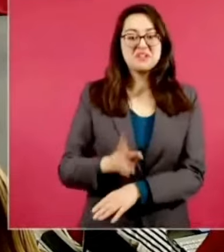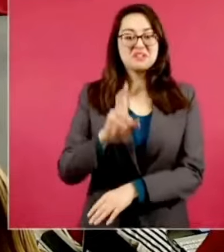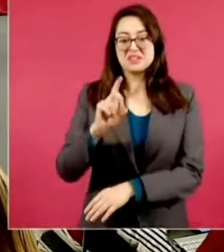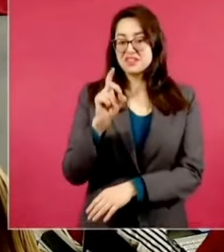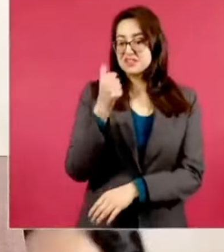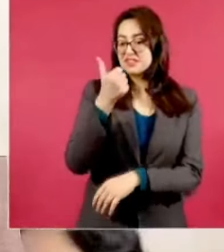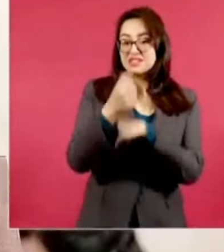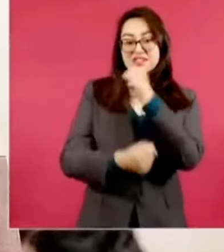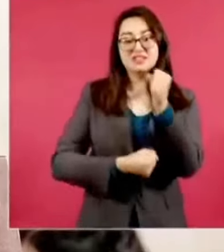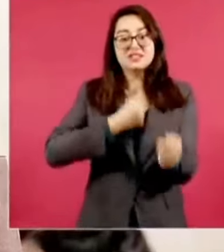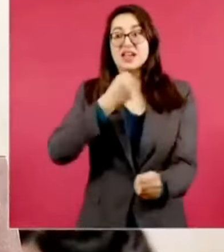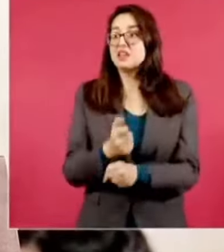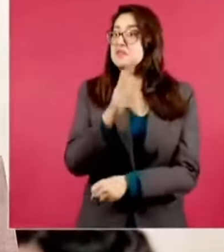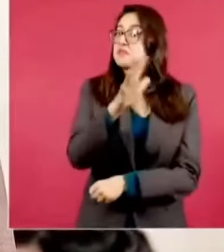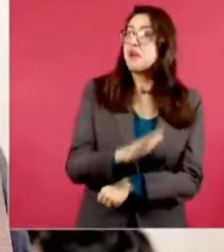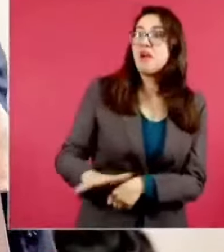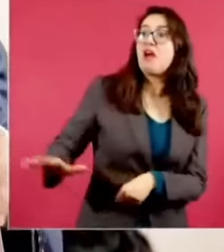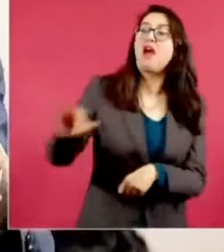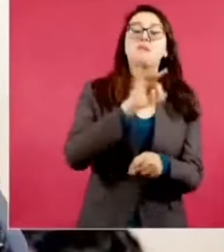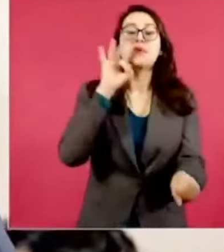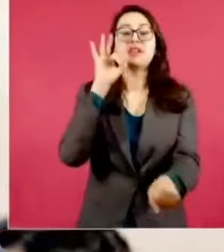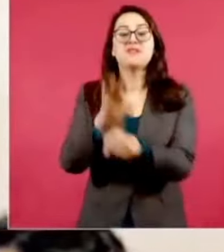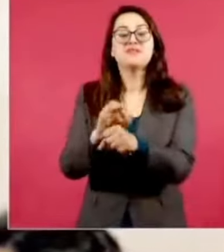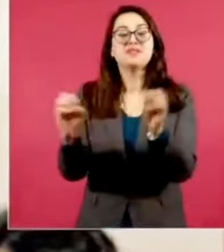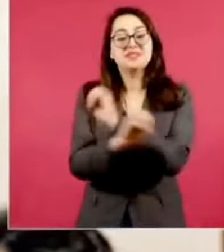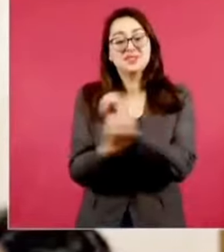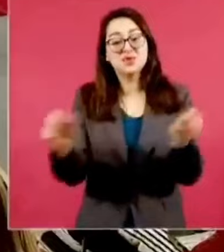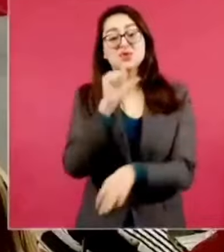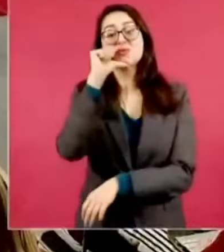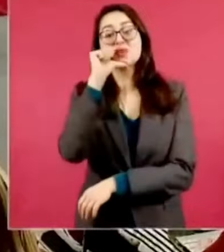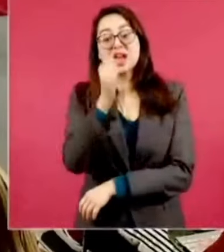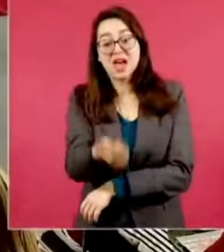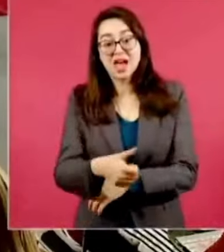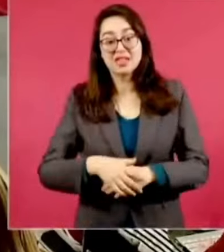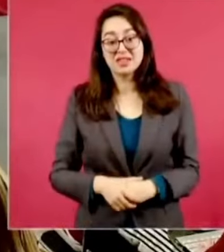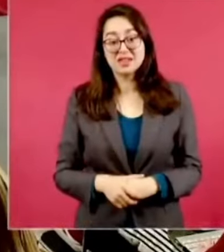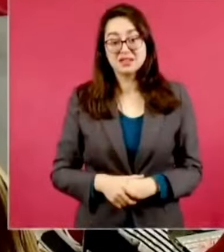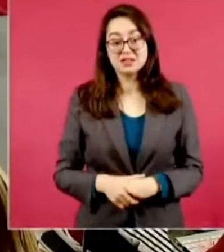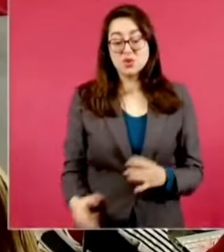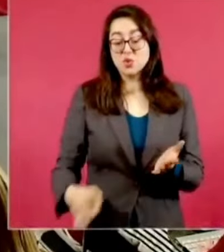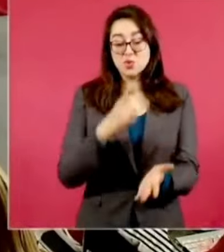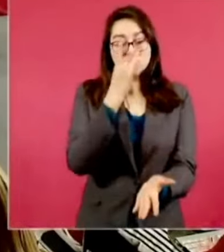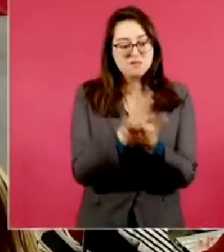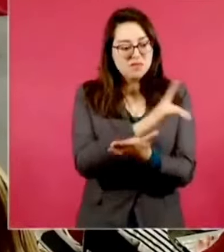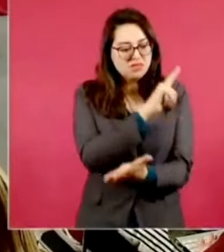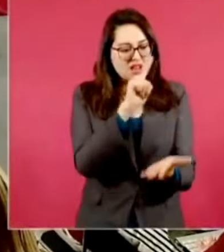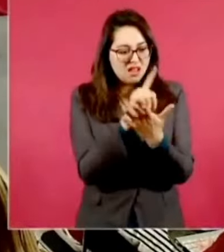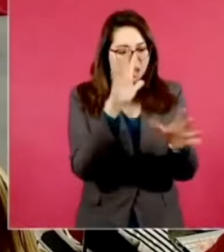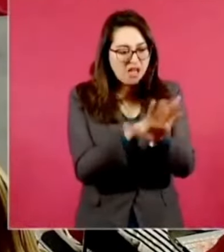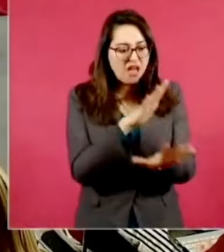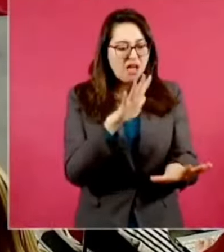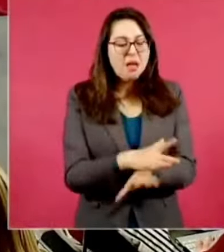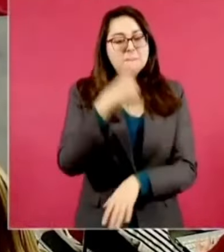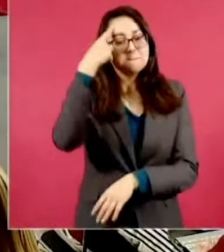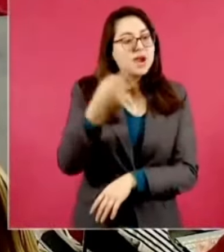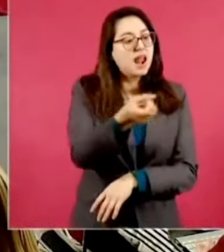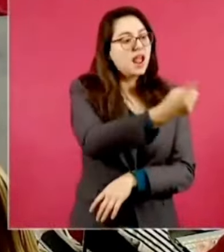ajustar el marco legal para facilitar el despojo, la